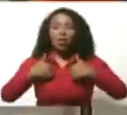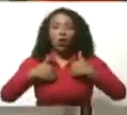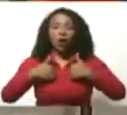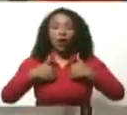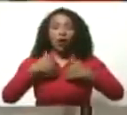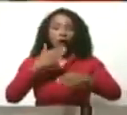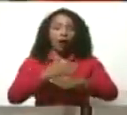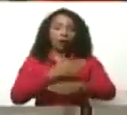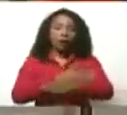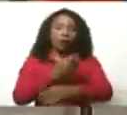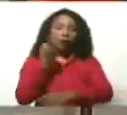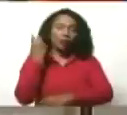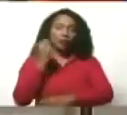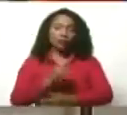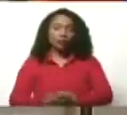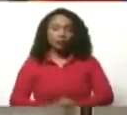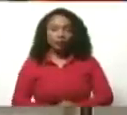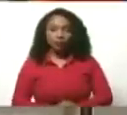anteayer.